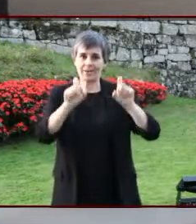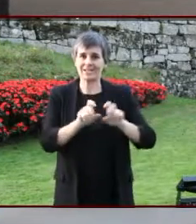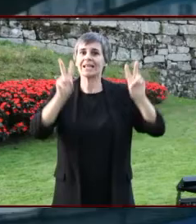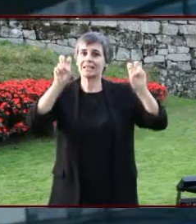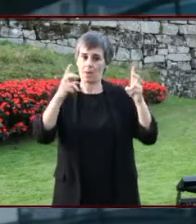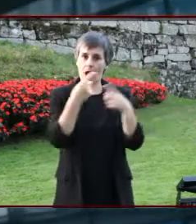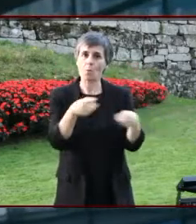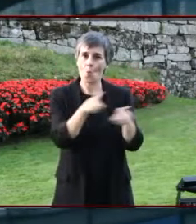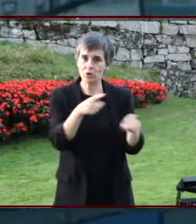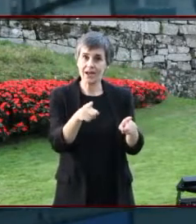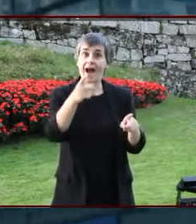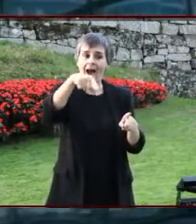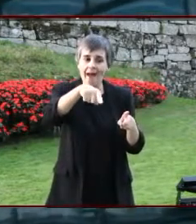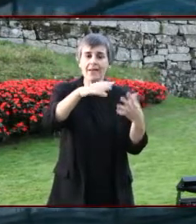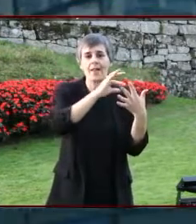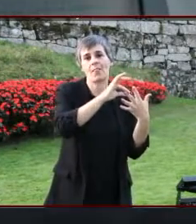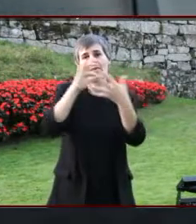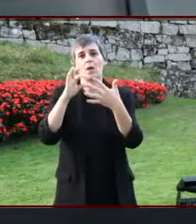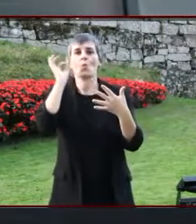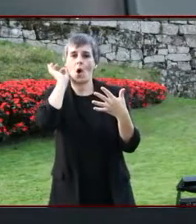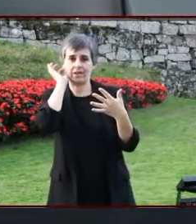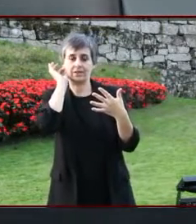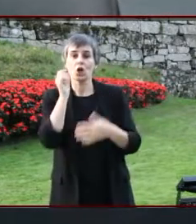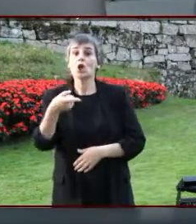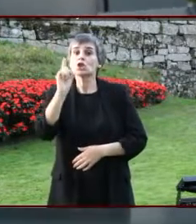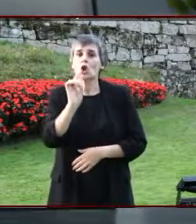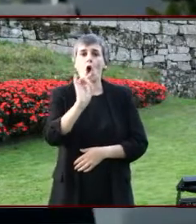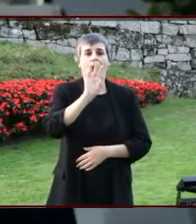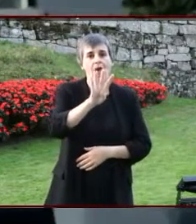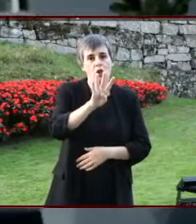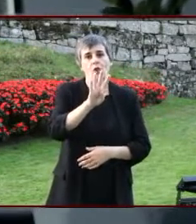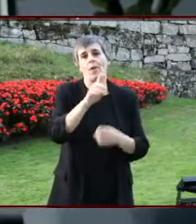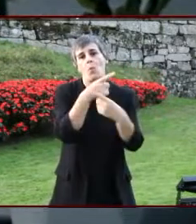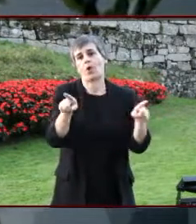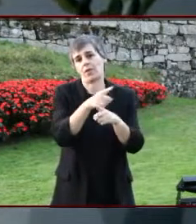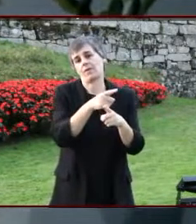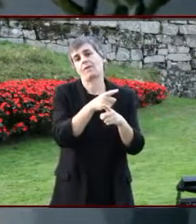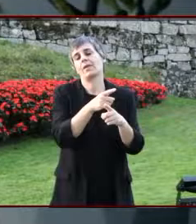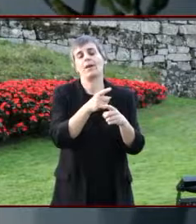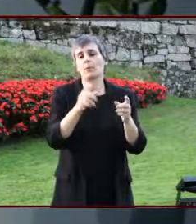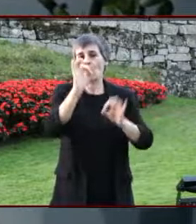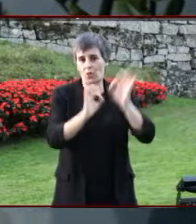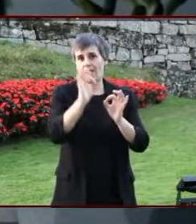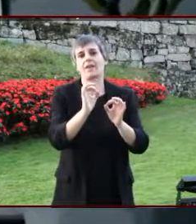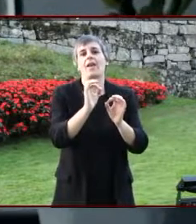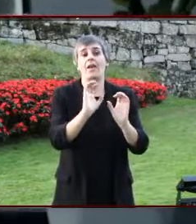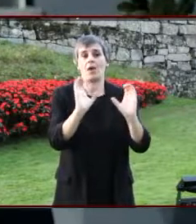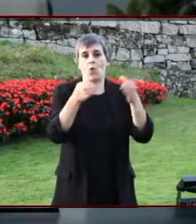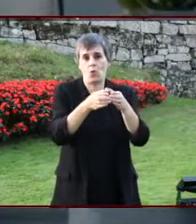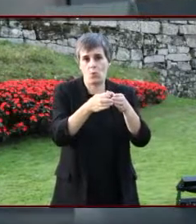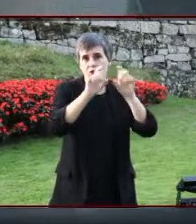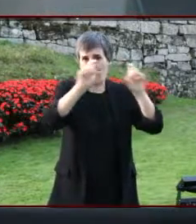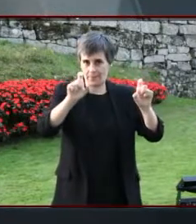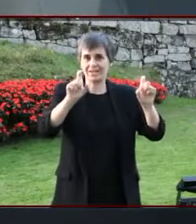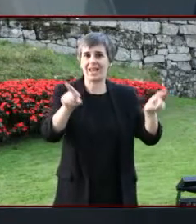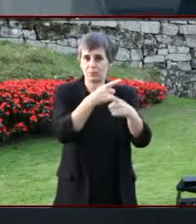están lideradas por mulleres e só un 14% das compañías discográficas independentes contan con mulleres na dirección.